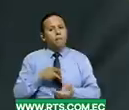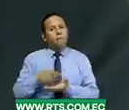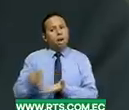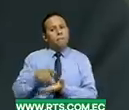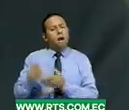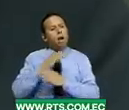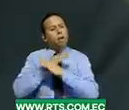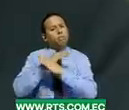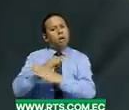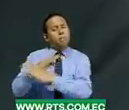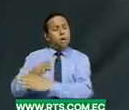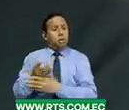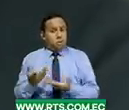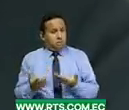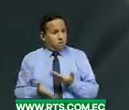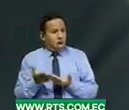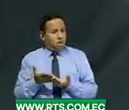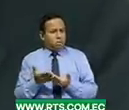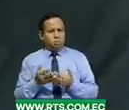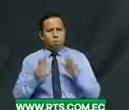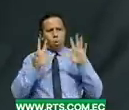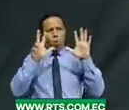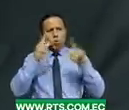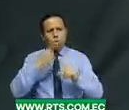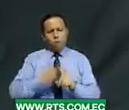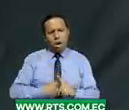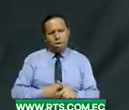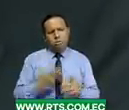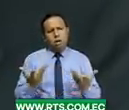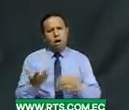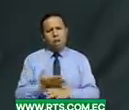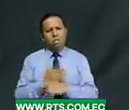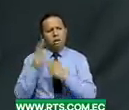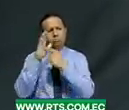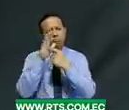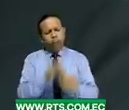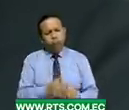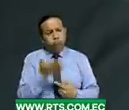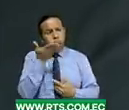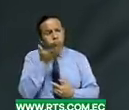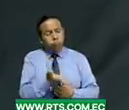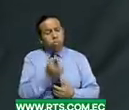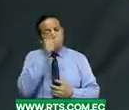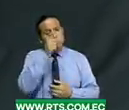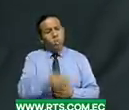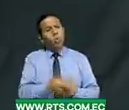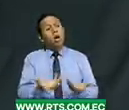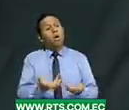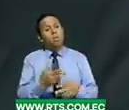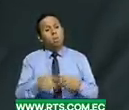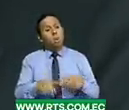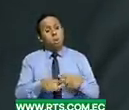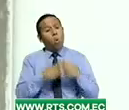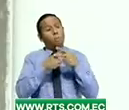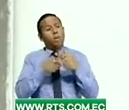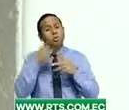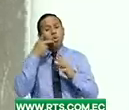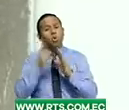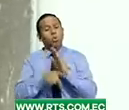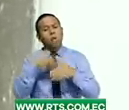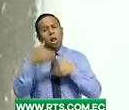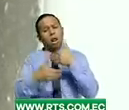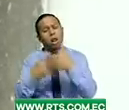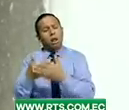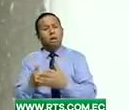es sencillo. Son 8 meses de un desprestigio enorme que ha sufrido como consecuencia del inicio de este proceso. Además,